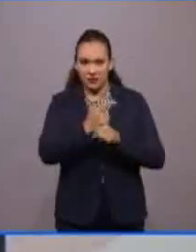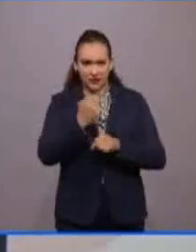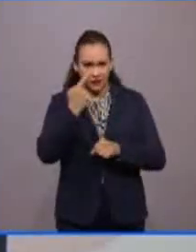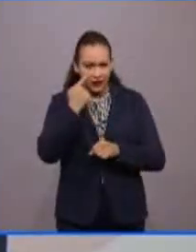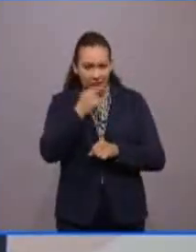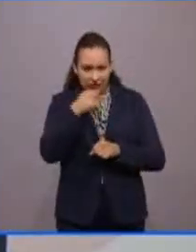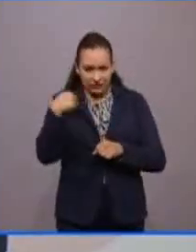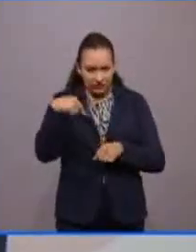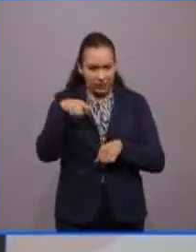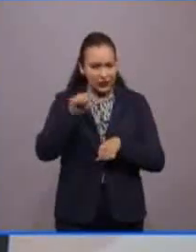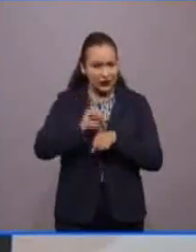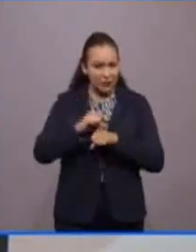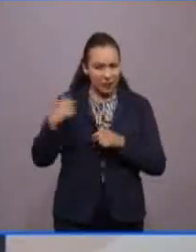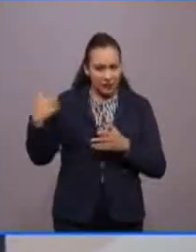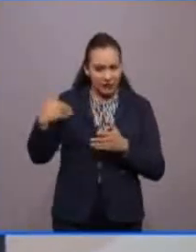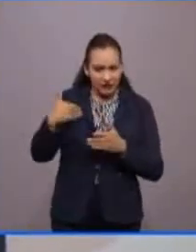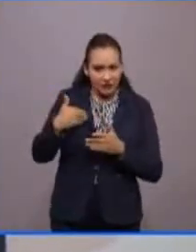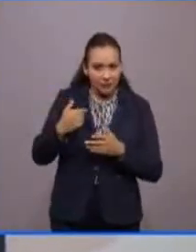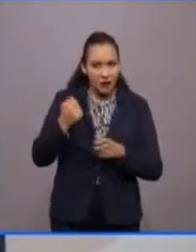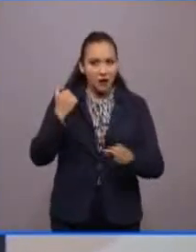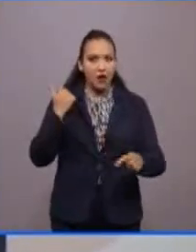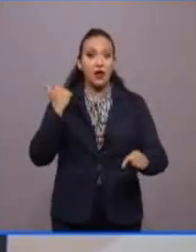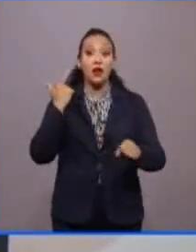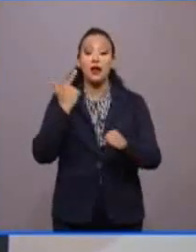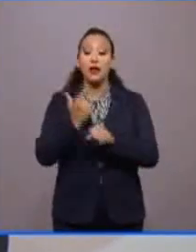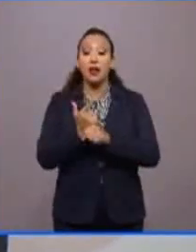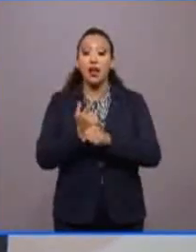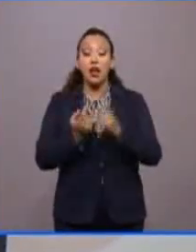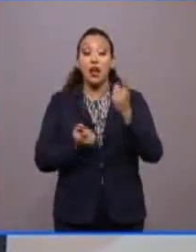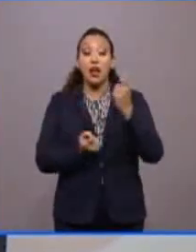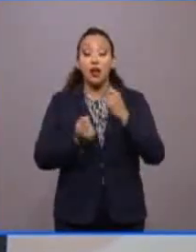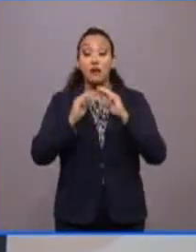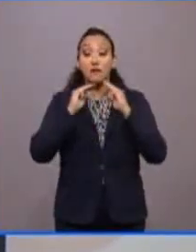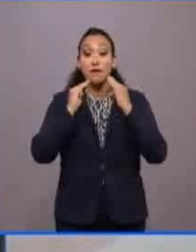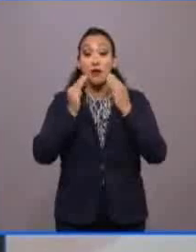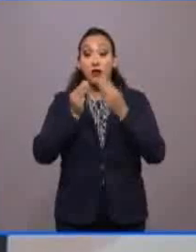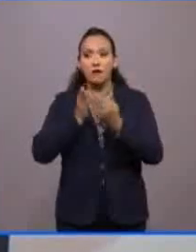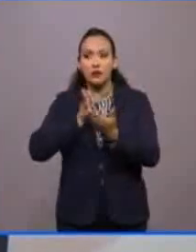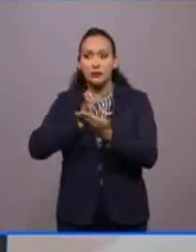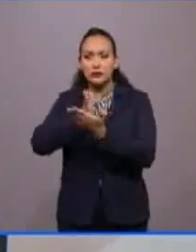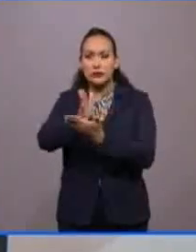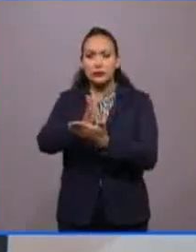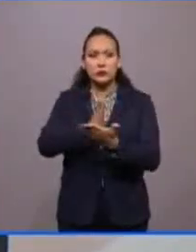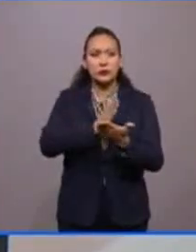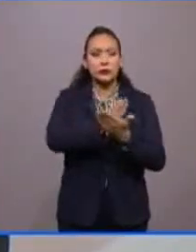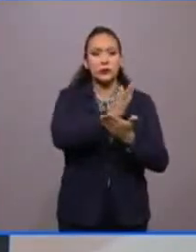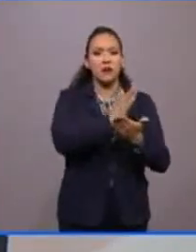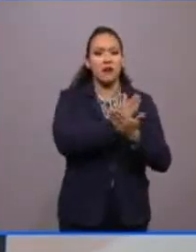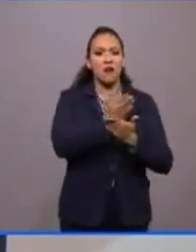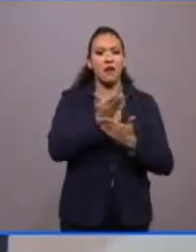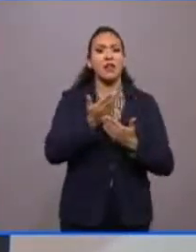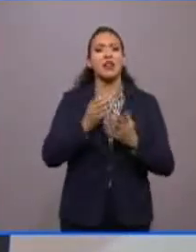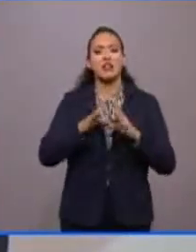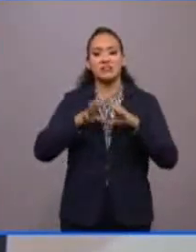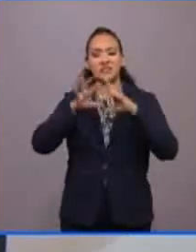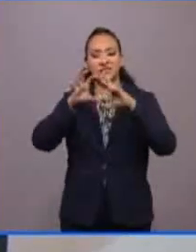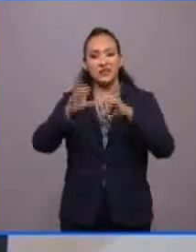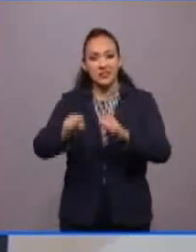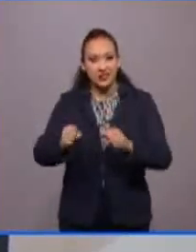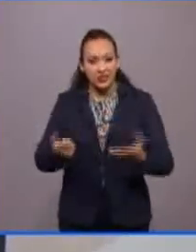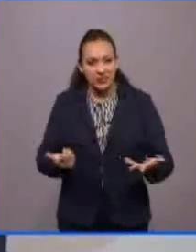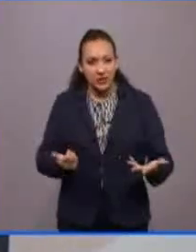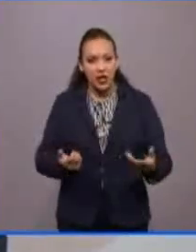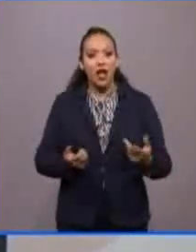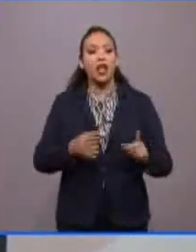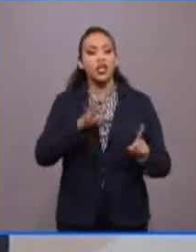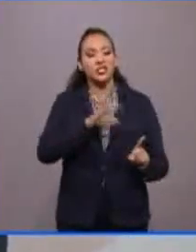últimos semanas, cuando empezaron las campañas, una infiltración evidente de grupos de crimen organizado, de